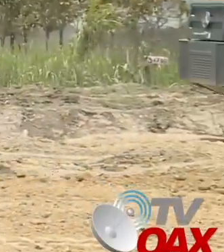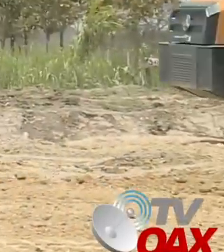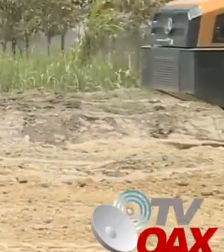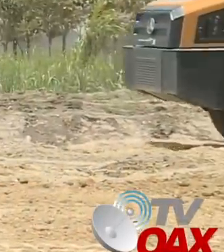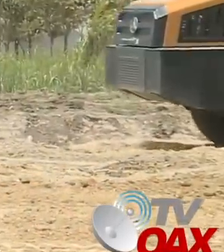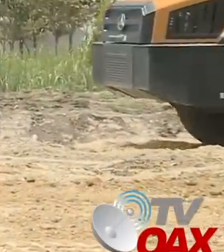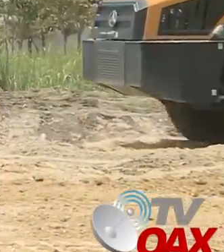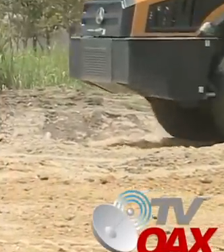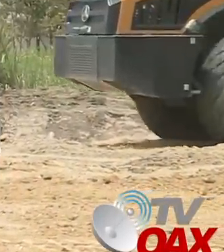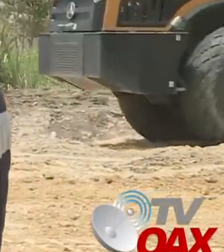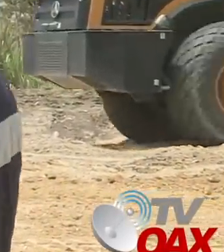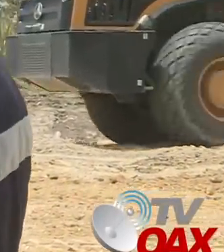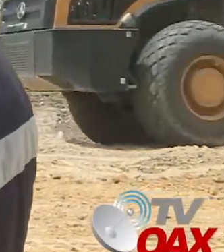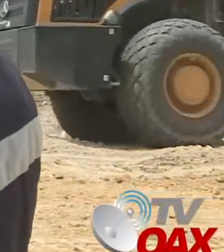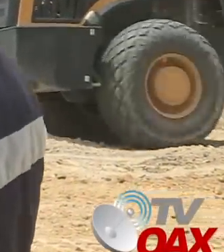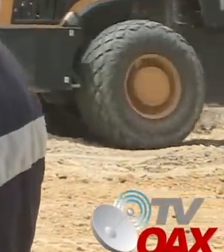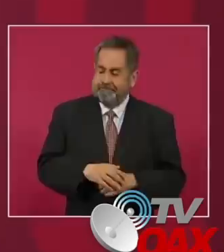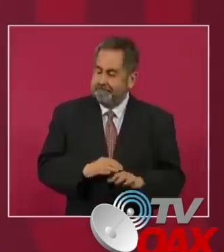de la República.